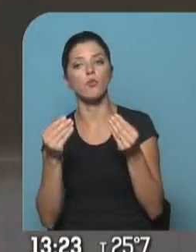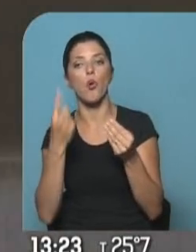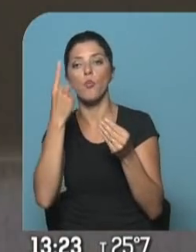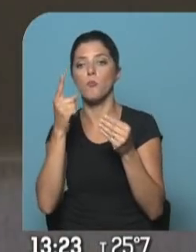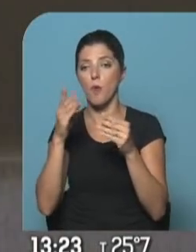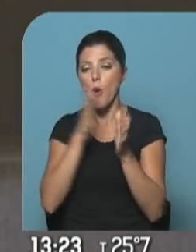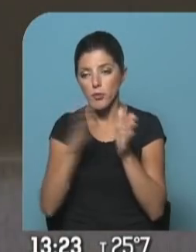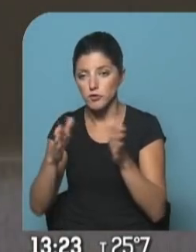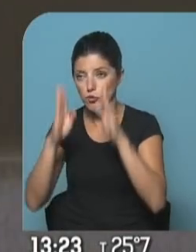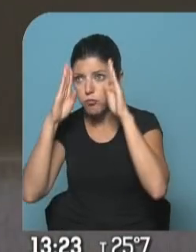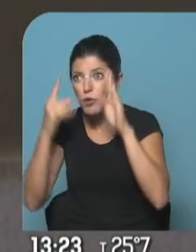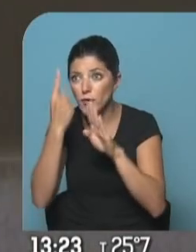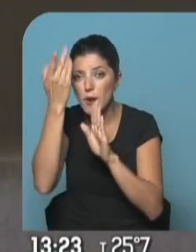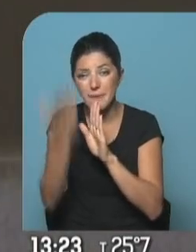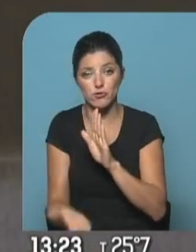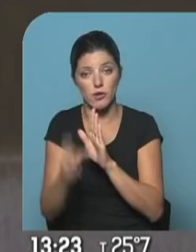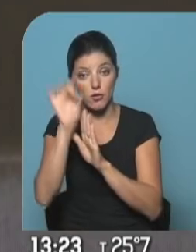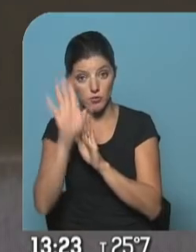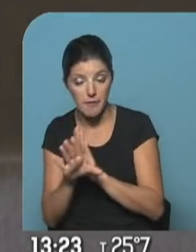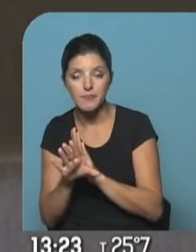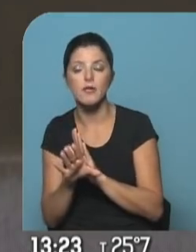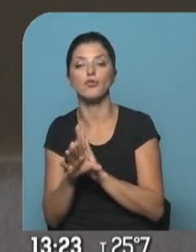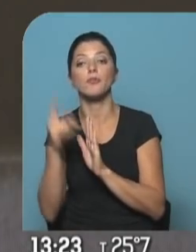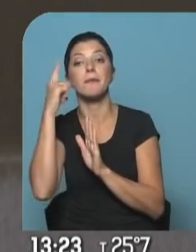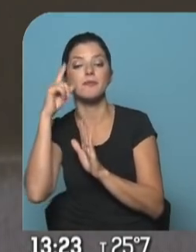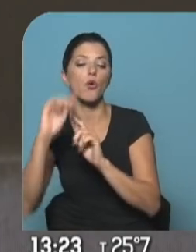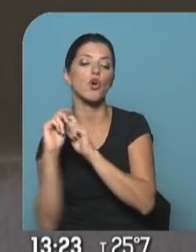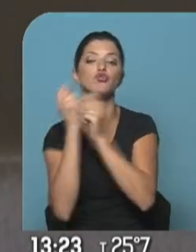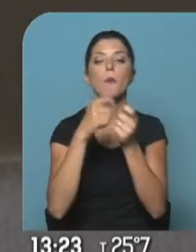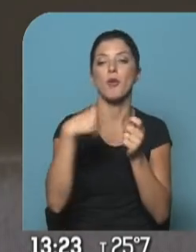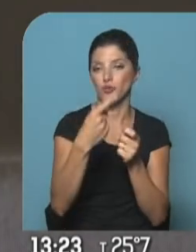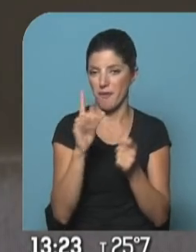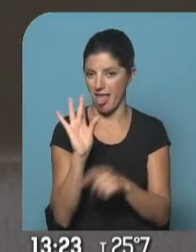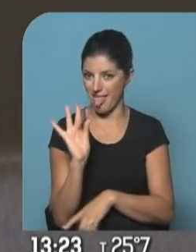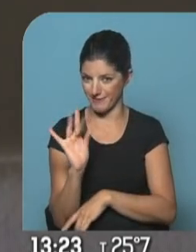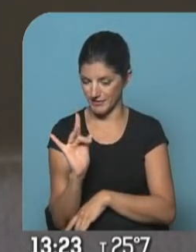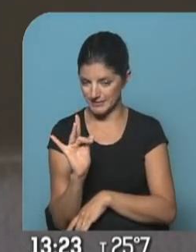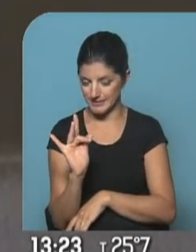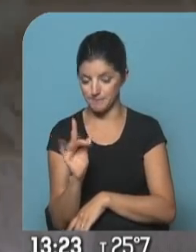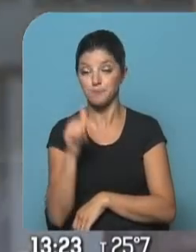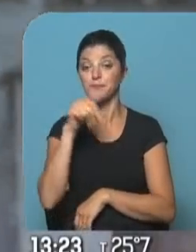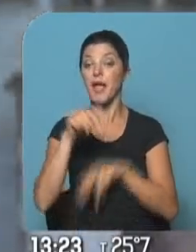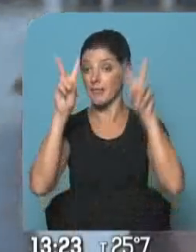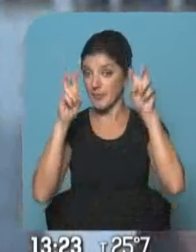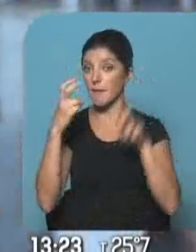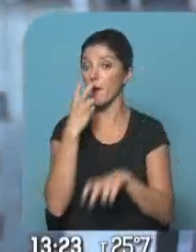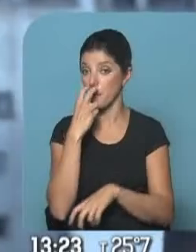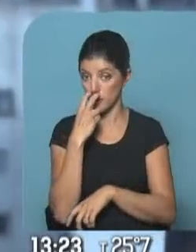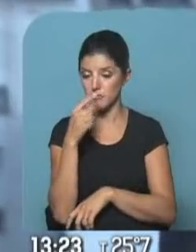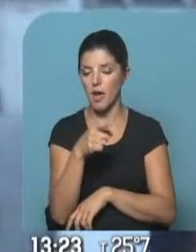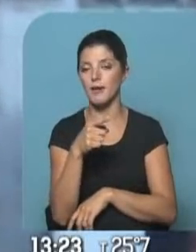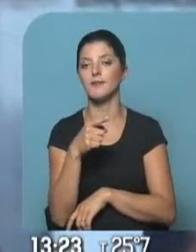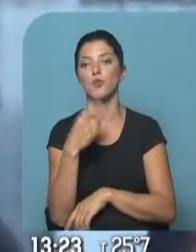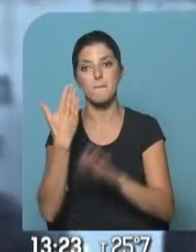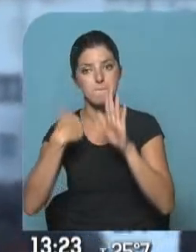persona para procesar y tramitar su sucesión. En el caso de Evo Morales, esto se agudiza por la enorme potencia simbólica